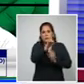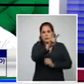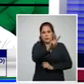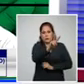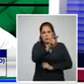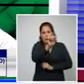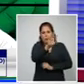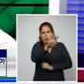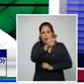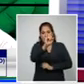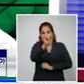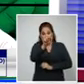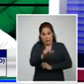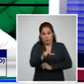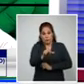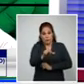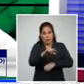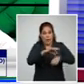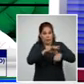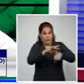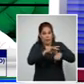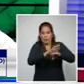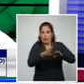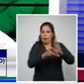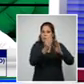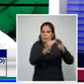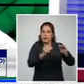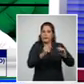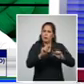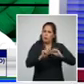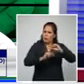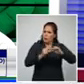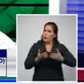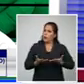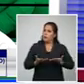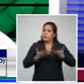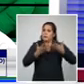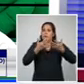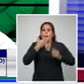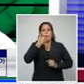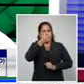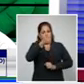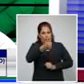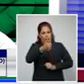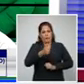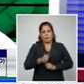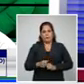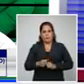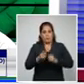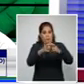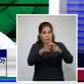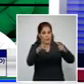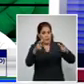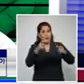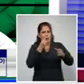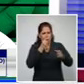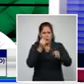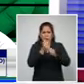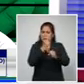74.246 personas que se encuentran de alta, que se encuentran recuperados, la mayoría incorporados a sus